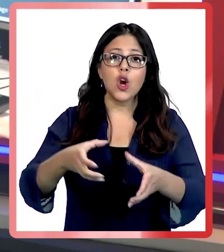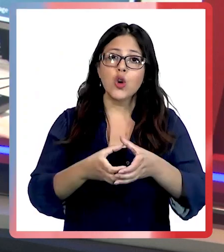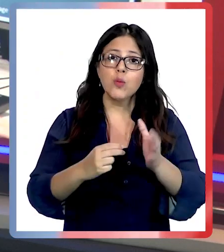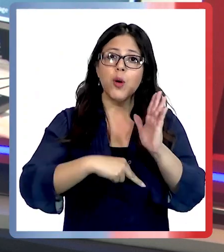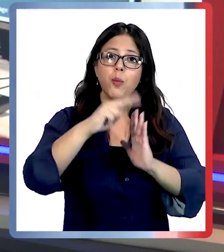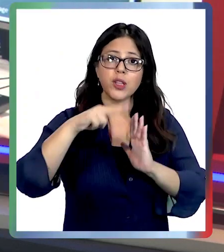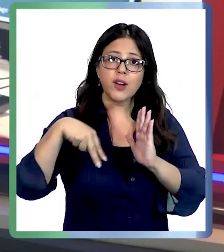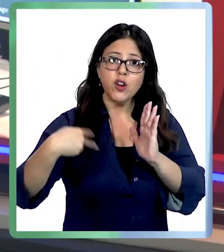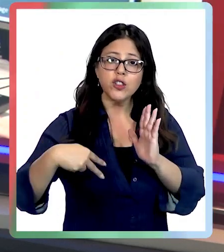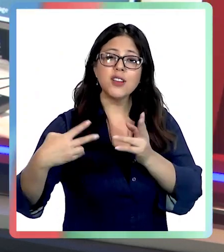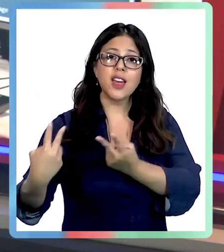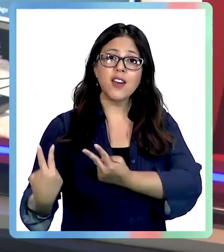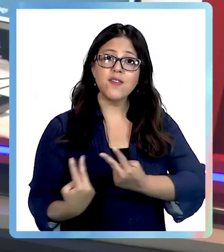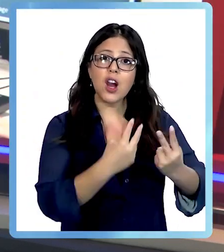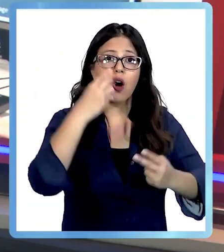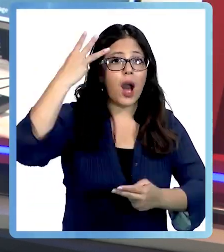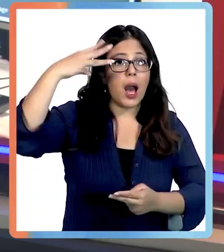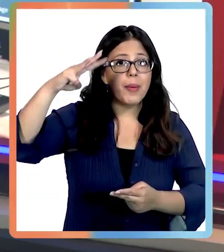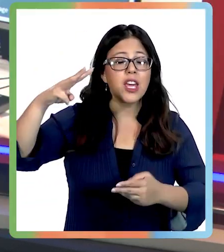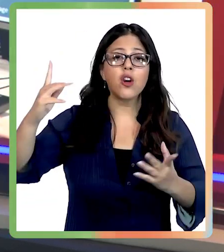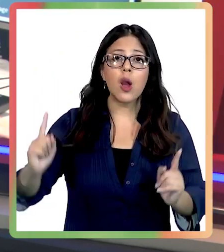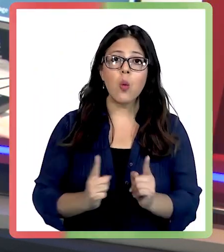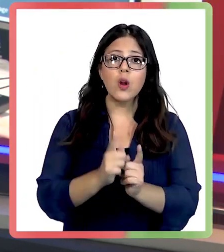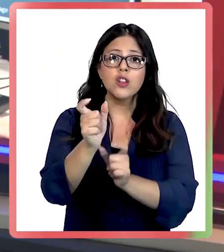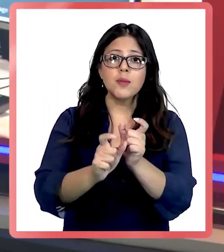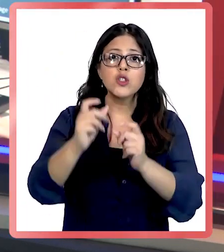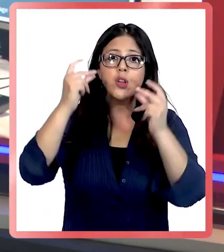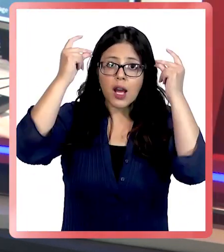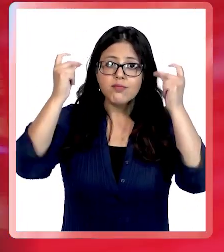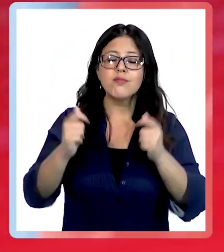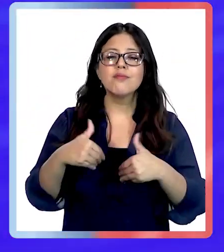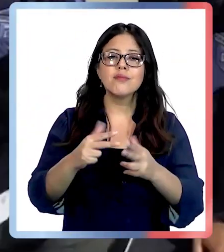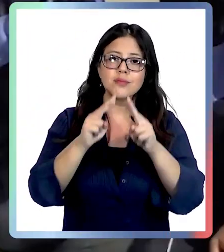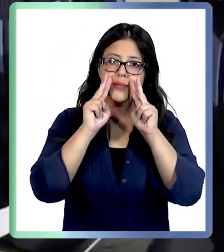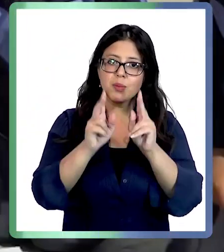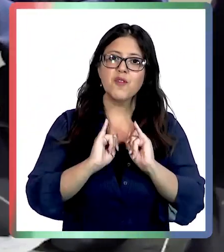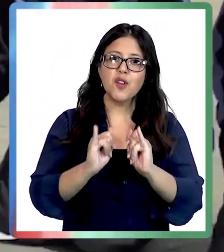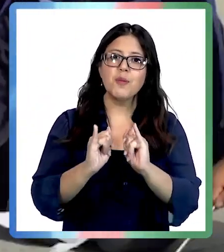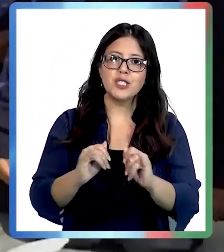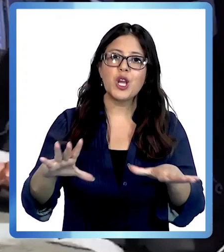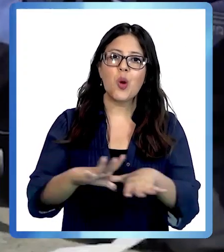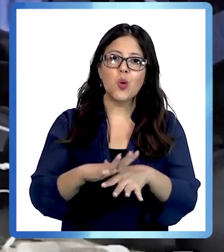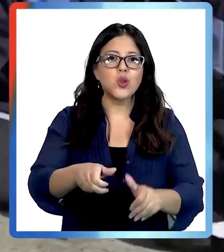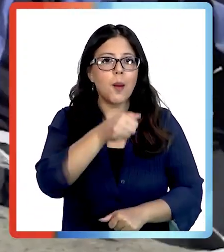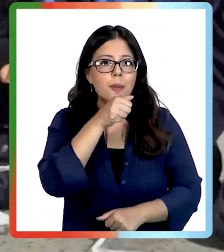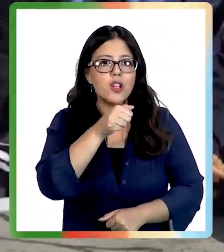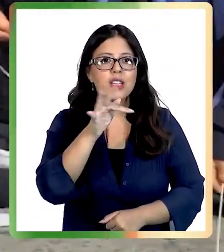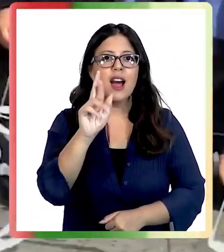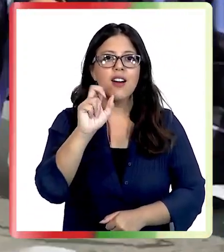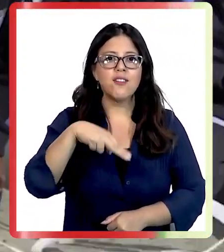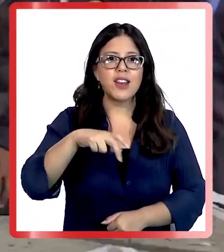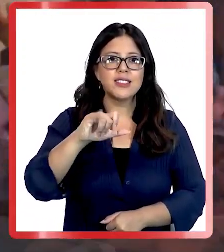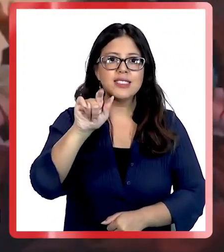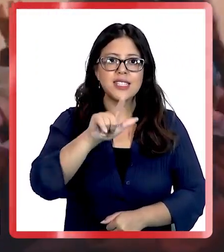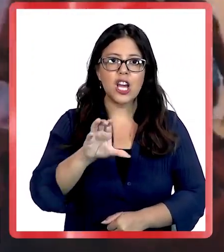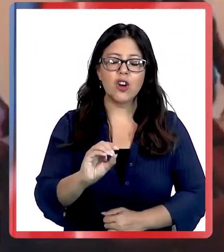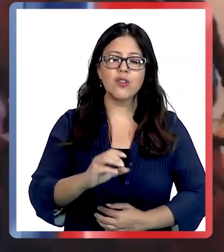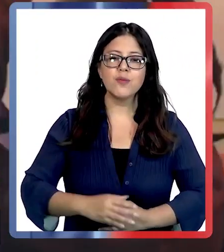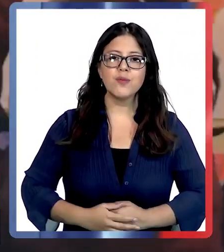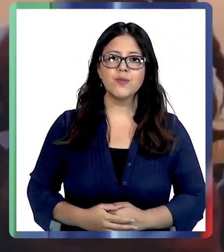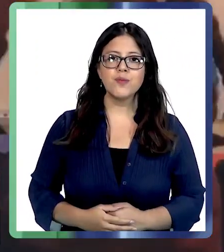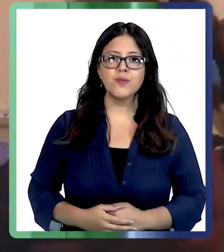jóvenes talentos y este es el informe que preparamos junto a Francisco arriagada antes del covid 19 en América Latina